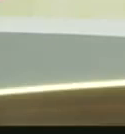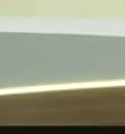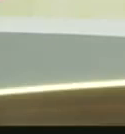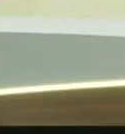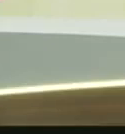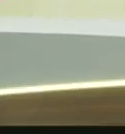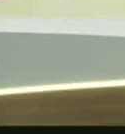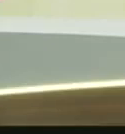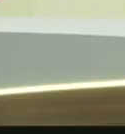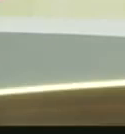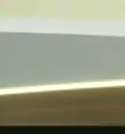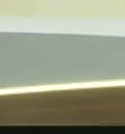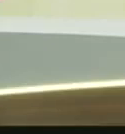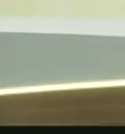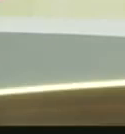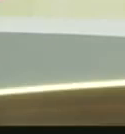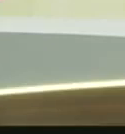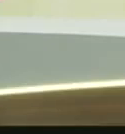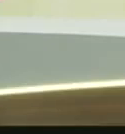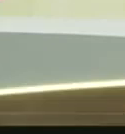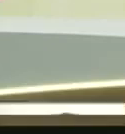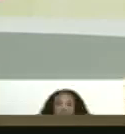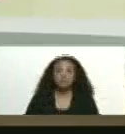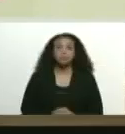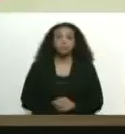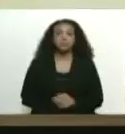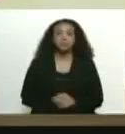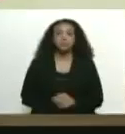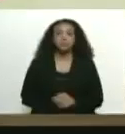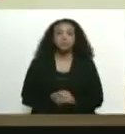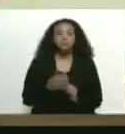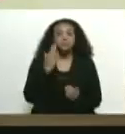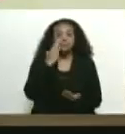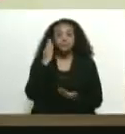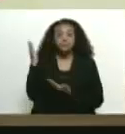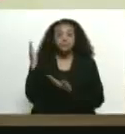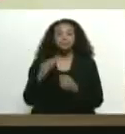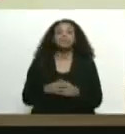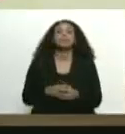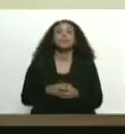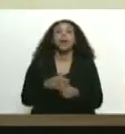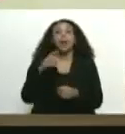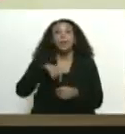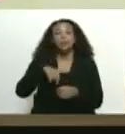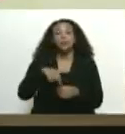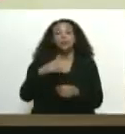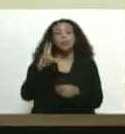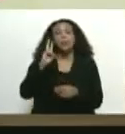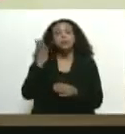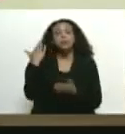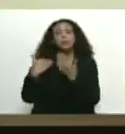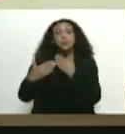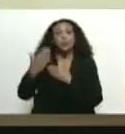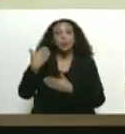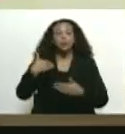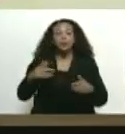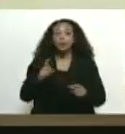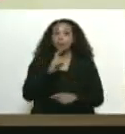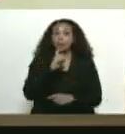Venezuela buena, esa Venezuela que ha surgido de los años de lucha, de estos años